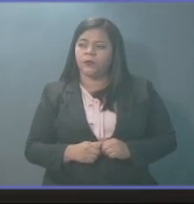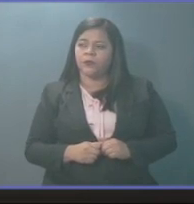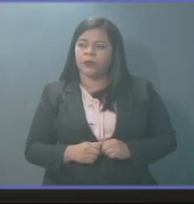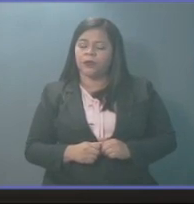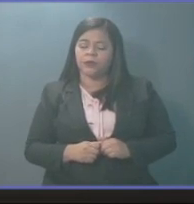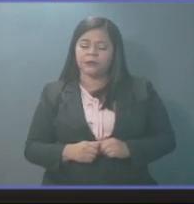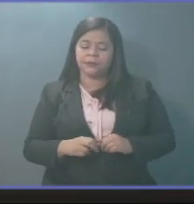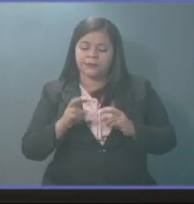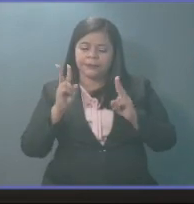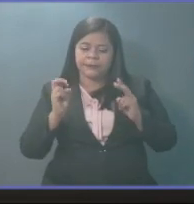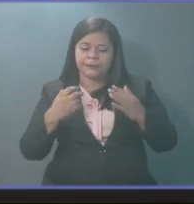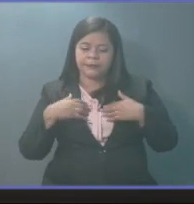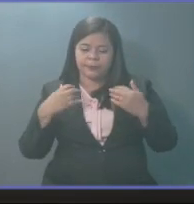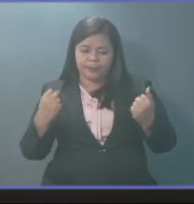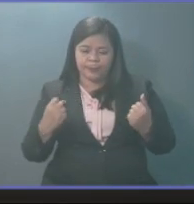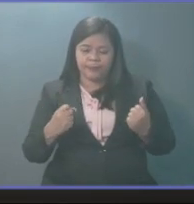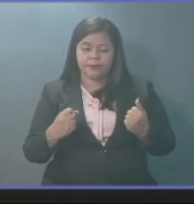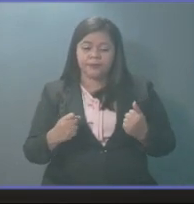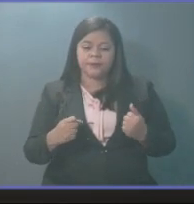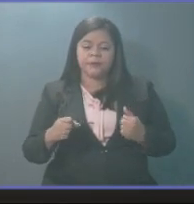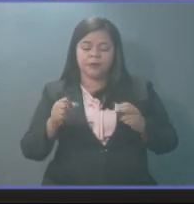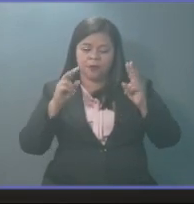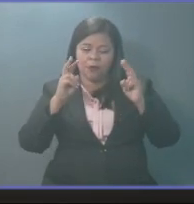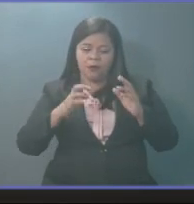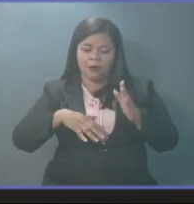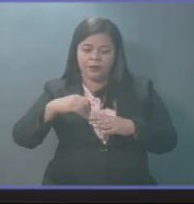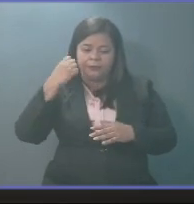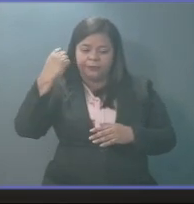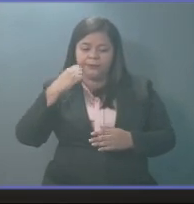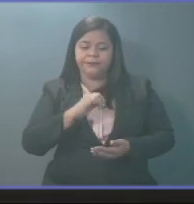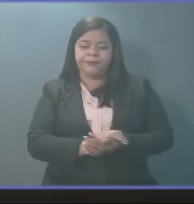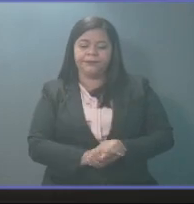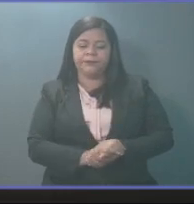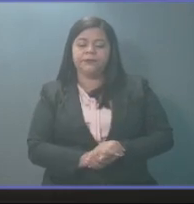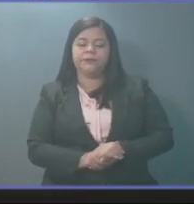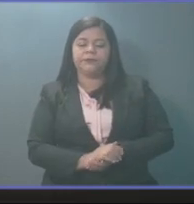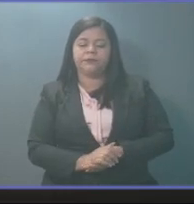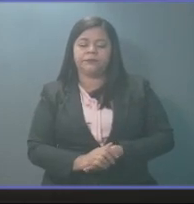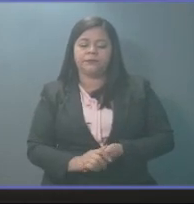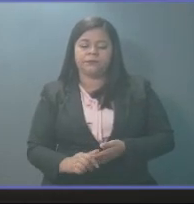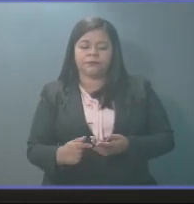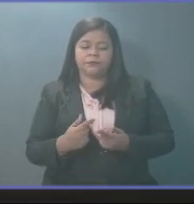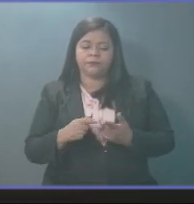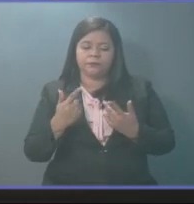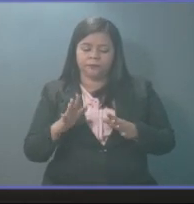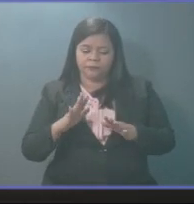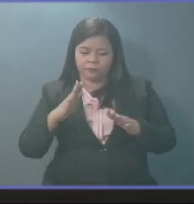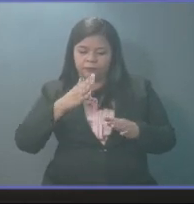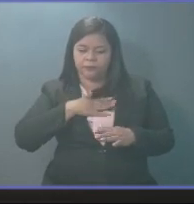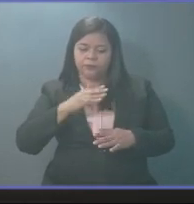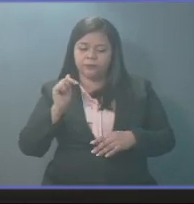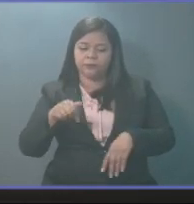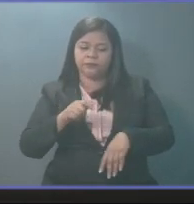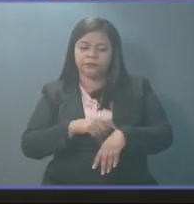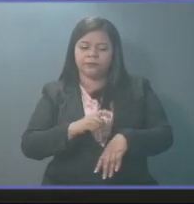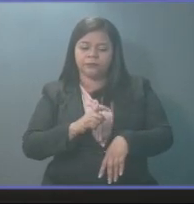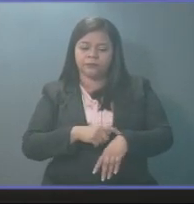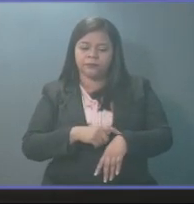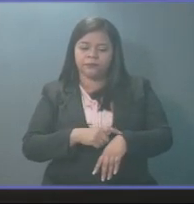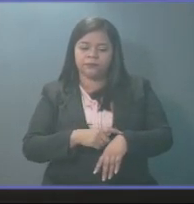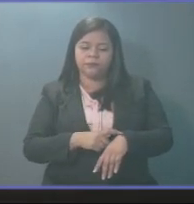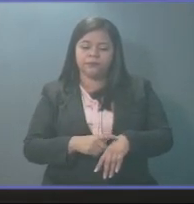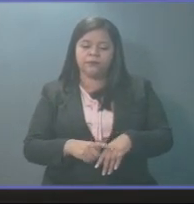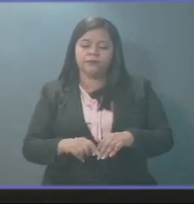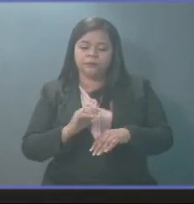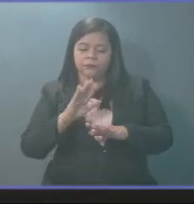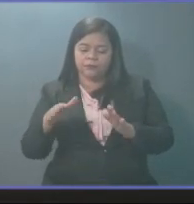con la salud. Es un tema central que caracteriza el momento de la